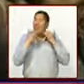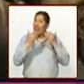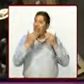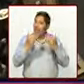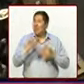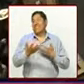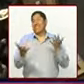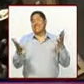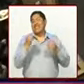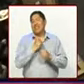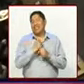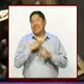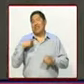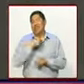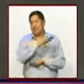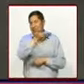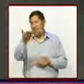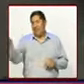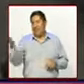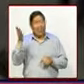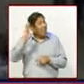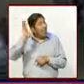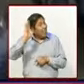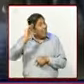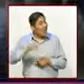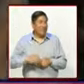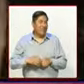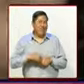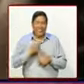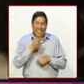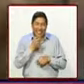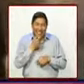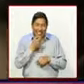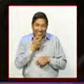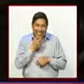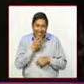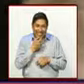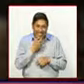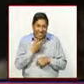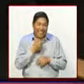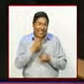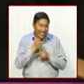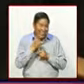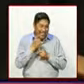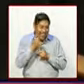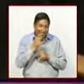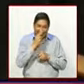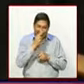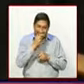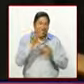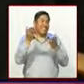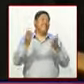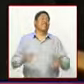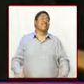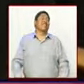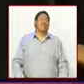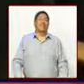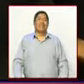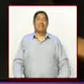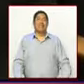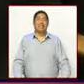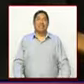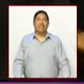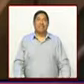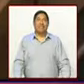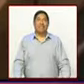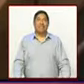Gracias por eso. Trabajamos para ustedes. Hasta la próxima en otro episodio de este sector denominado Momentos de la Asamblea